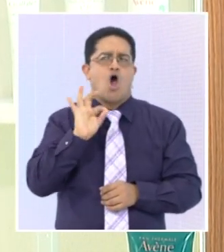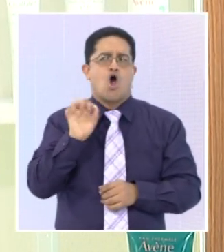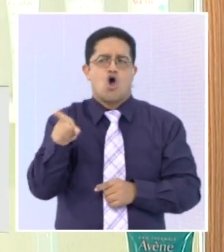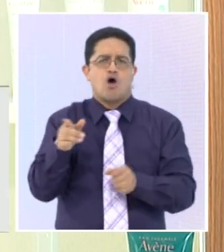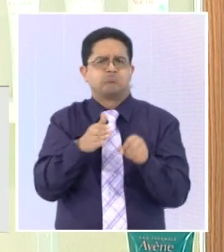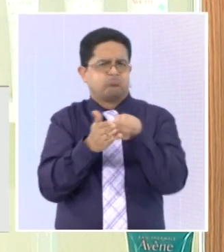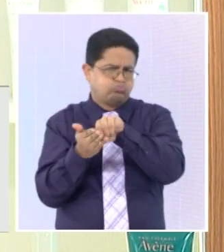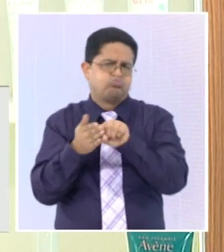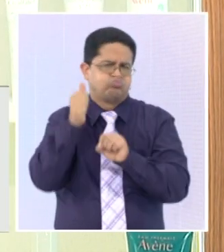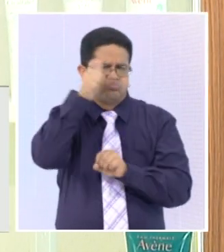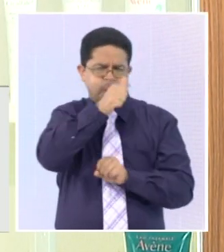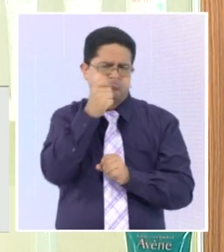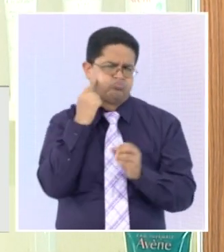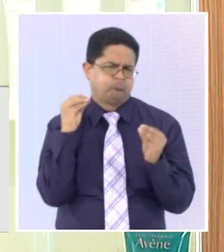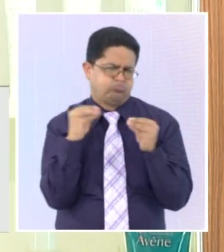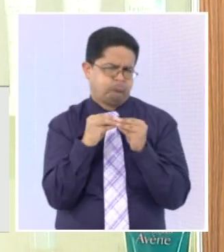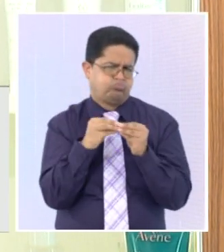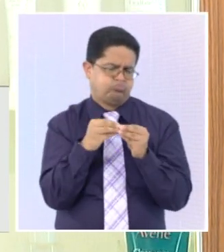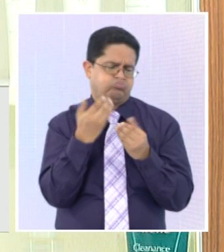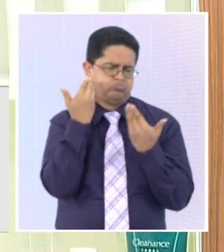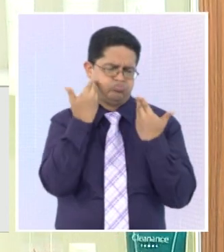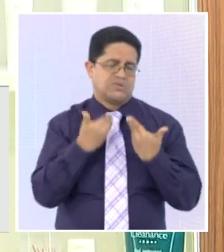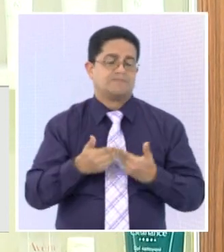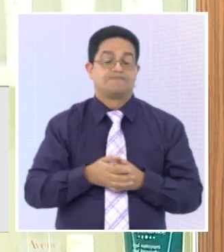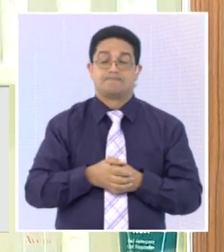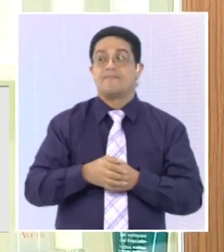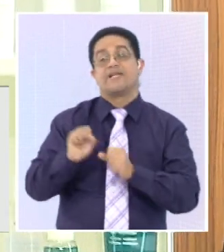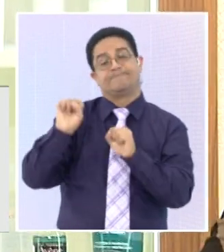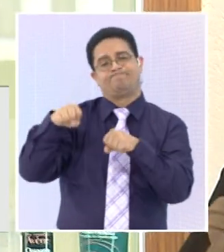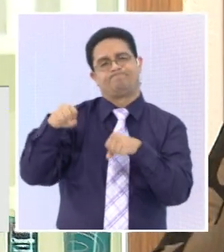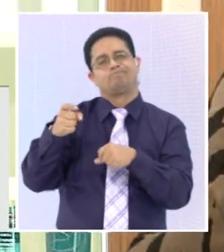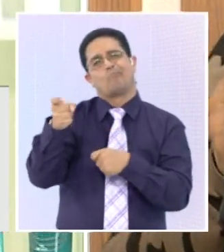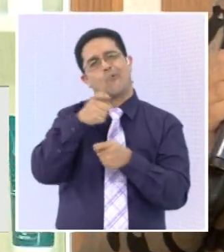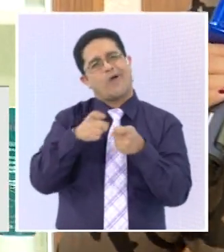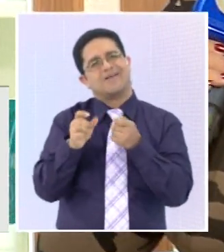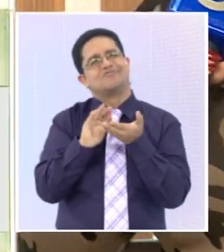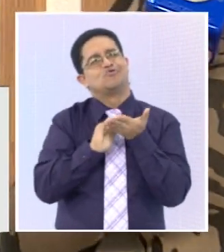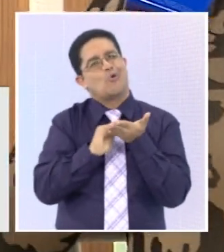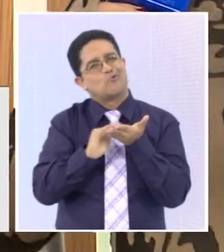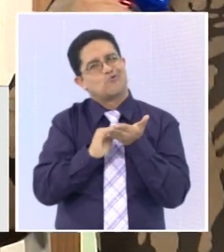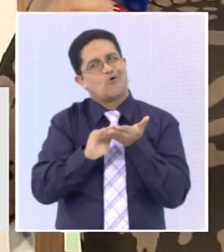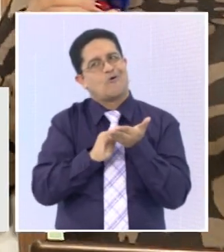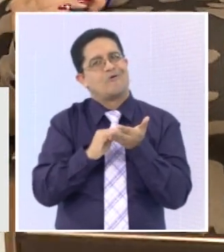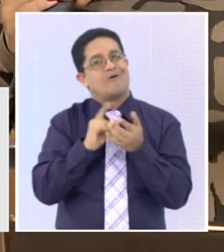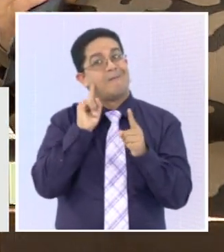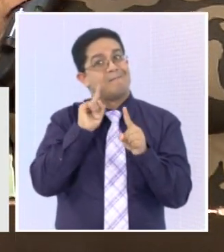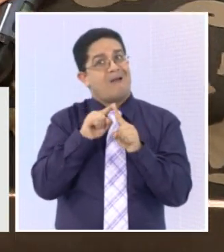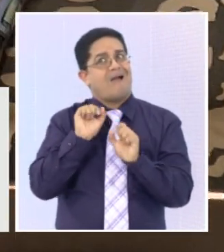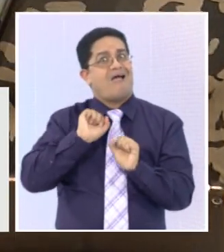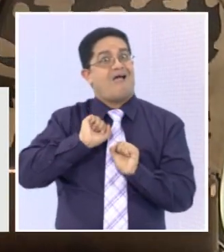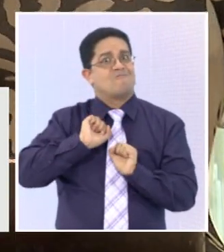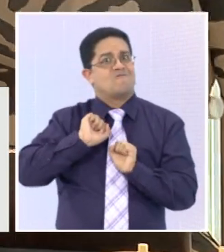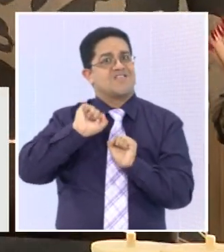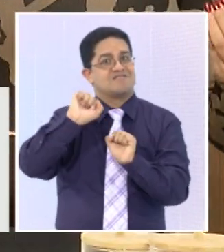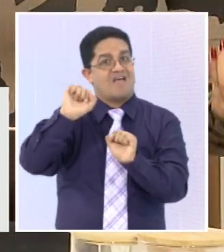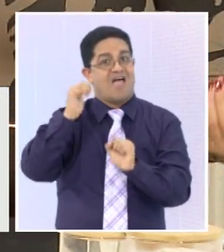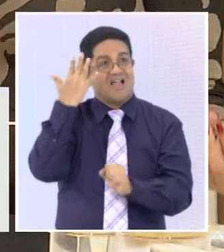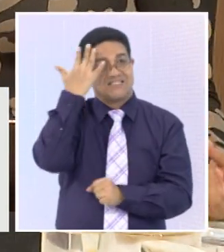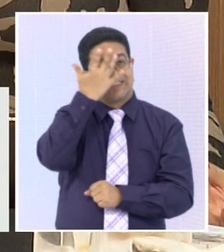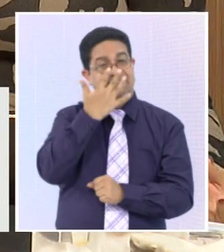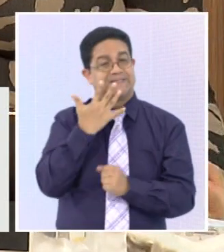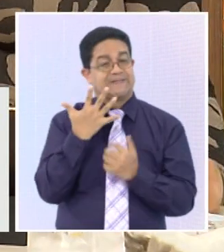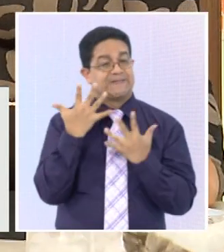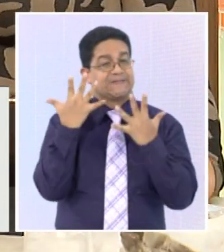adecuado a nuestra piel. Sí, tenemos que buscar como esas alternativas para refrescarnos, evitar que nuestra piel se reseque y que también